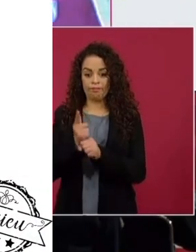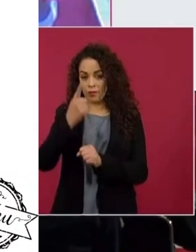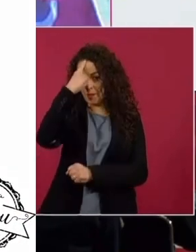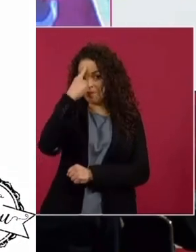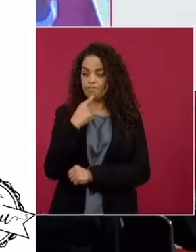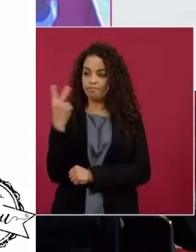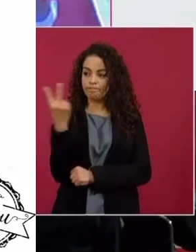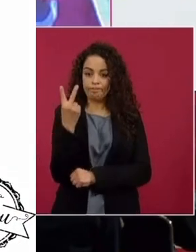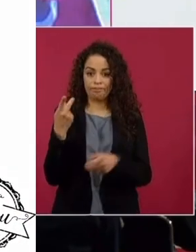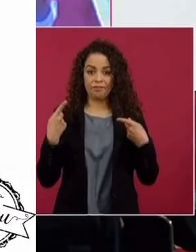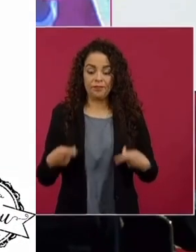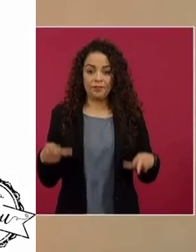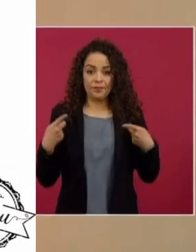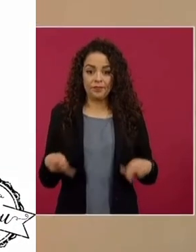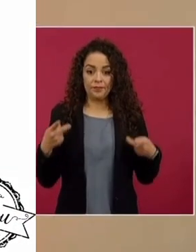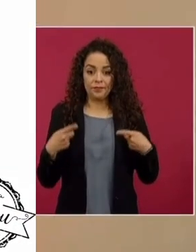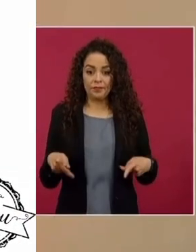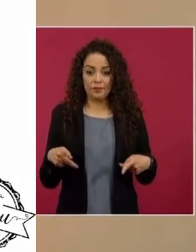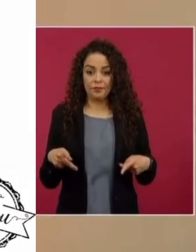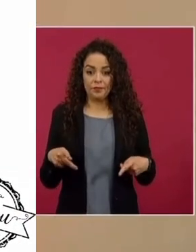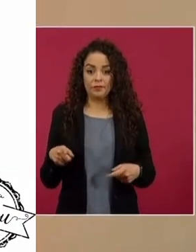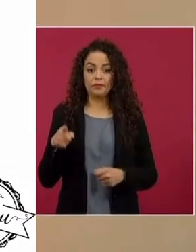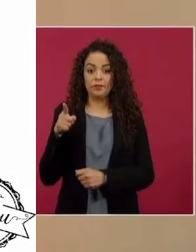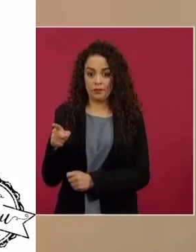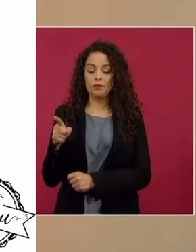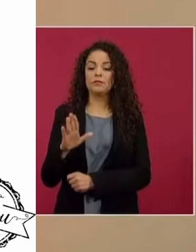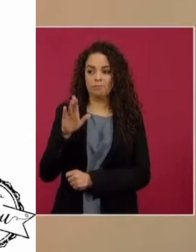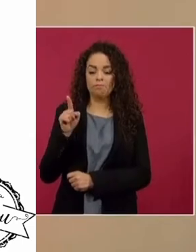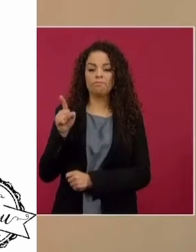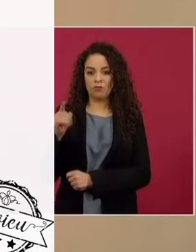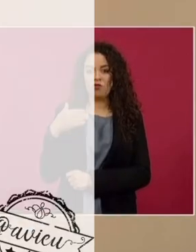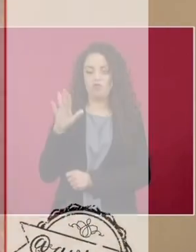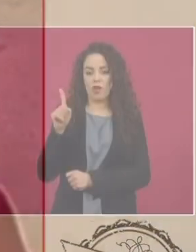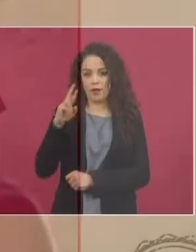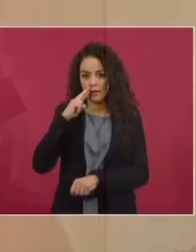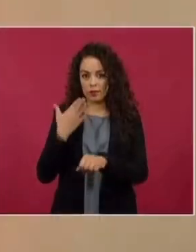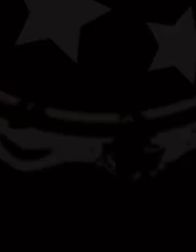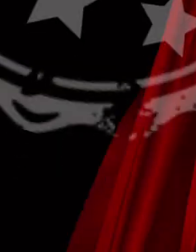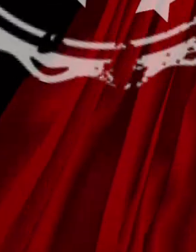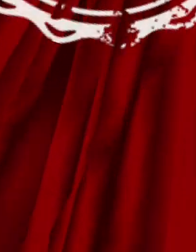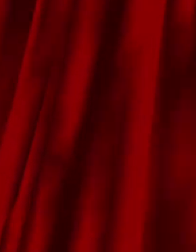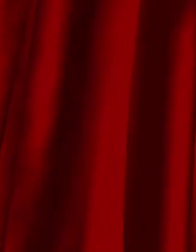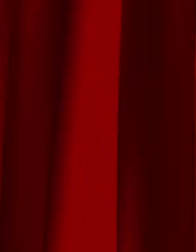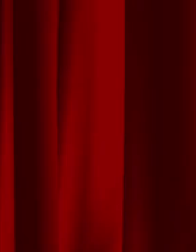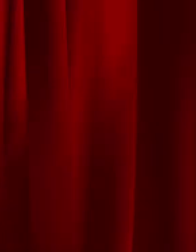dos sujetos, probables autores materiales del homicidio de Armando Linares.